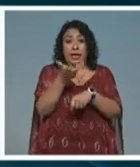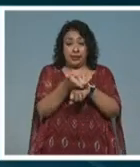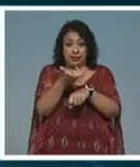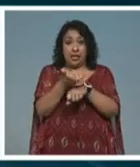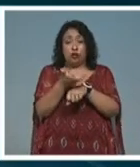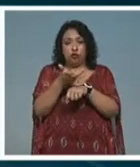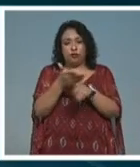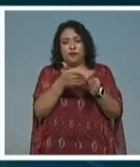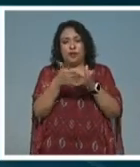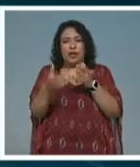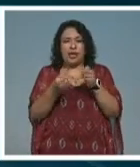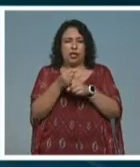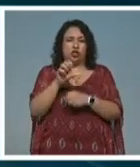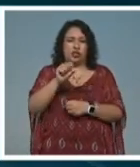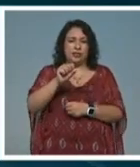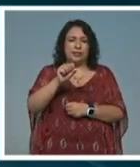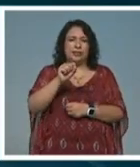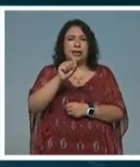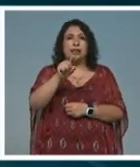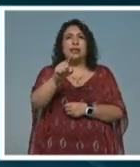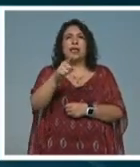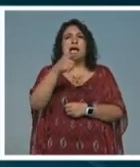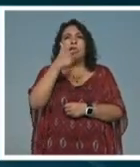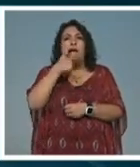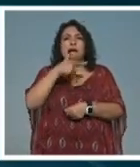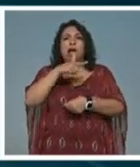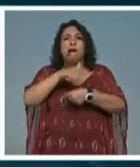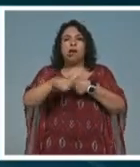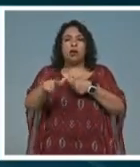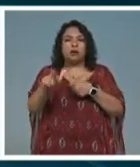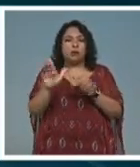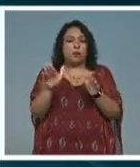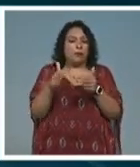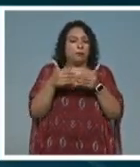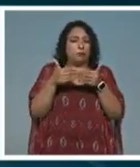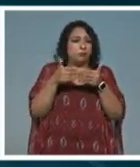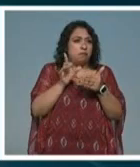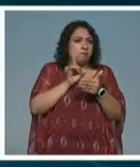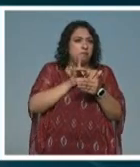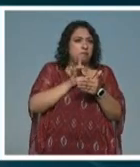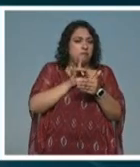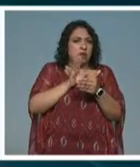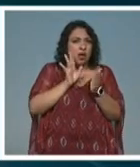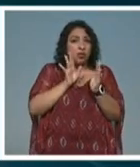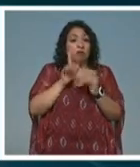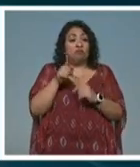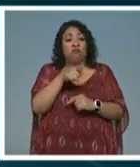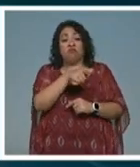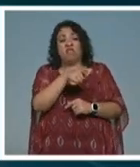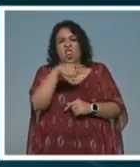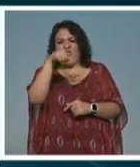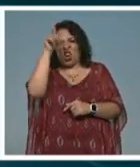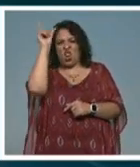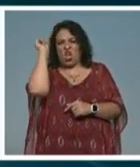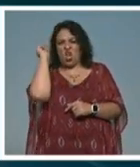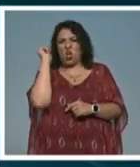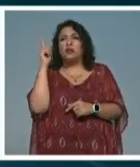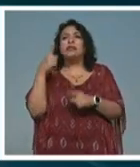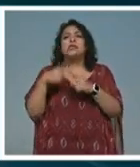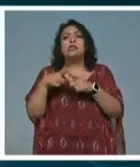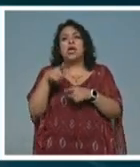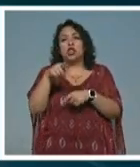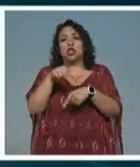Unidos, en la década de los 60, gays y lesbianas vivían en secreto y con miedo. Se les consideraba como locos por los